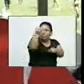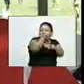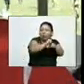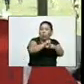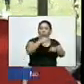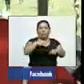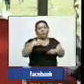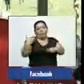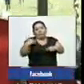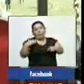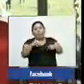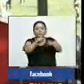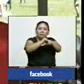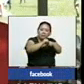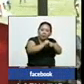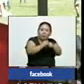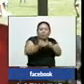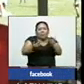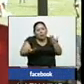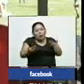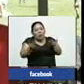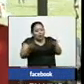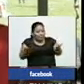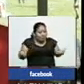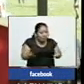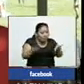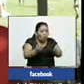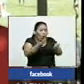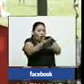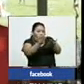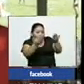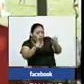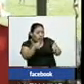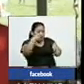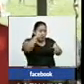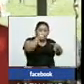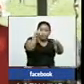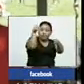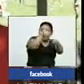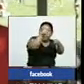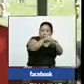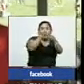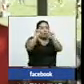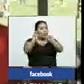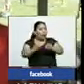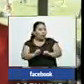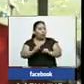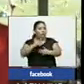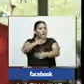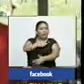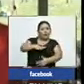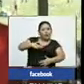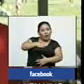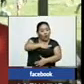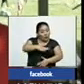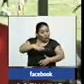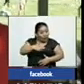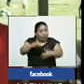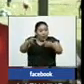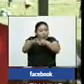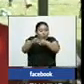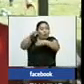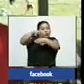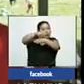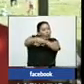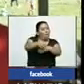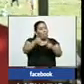de la experiencia que uno ha adquirido y transmitirle a los muchachos cosas positivas para que al final, pues, podamos estar disfrutando de que Chalatenango está